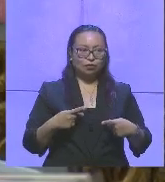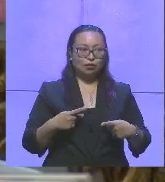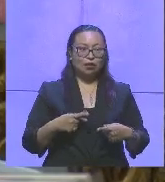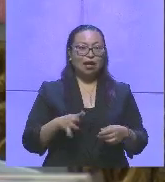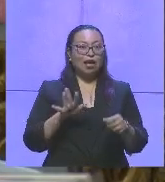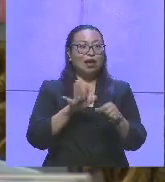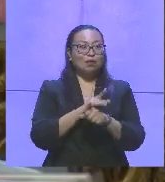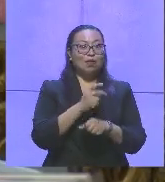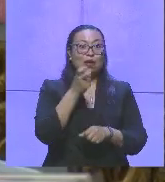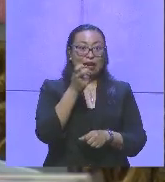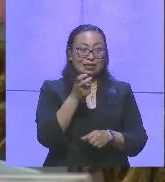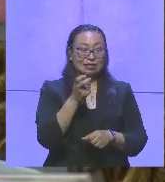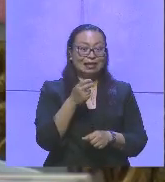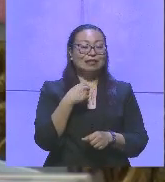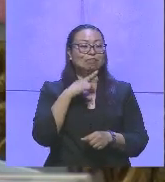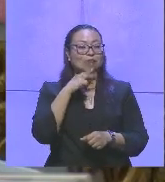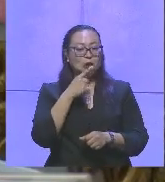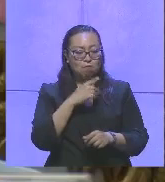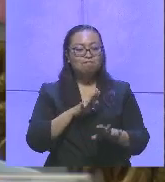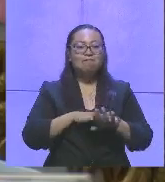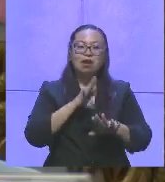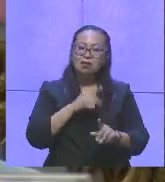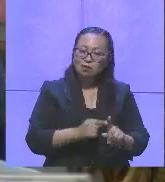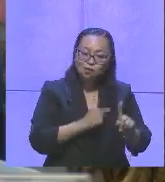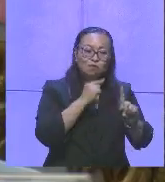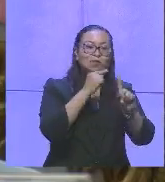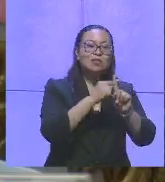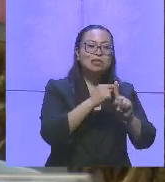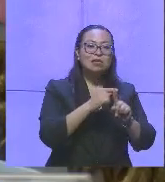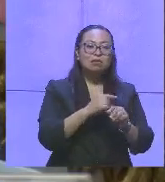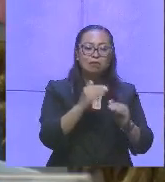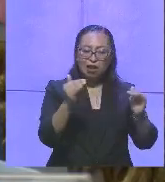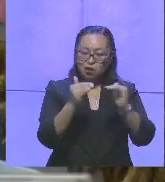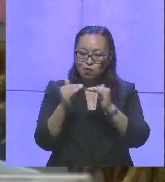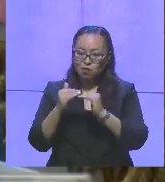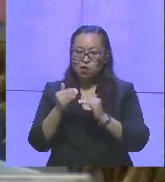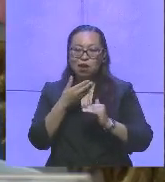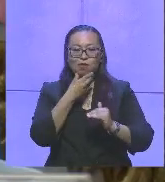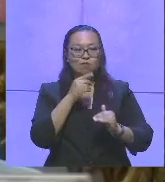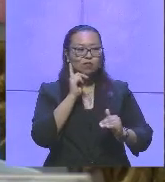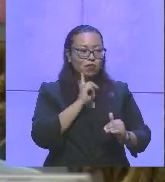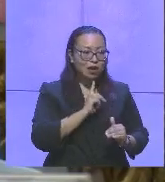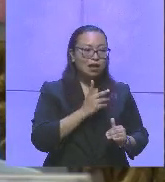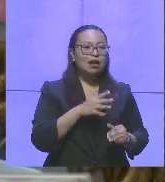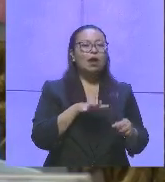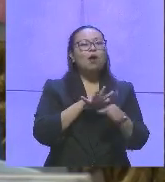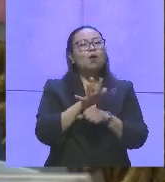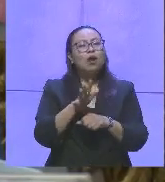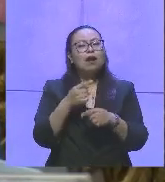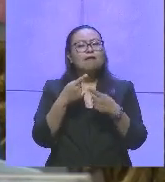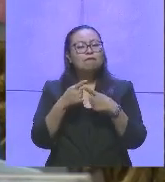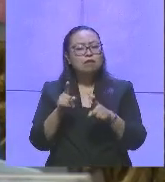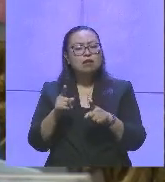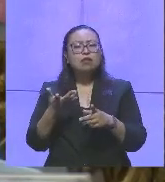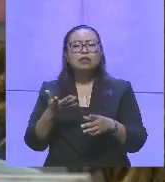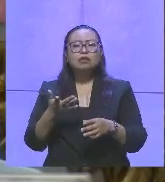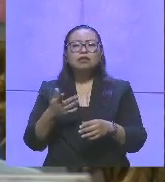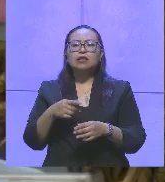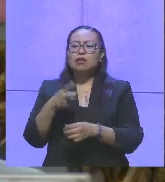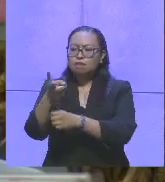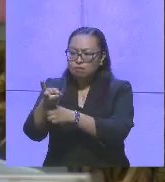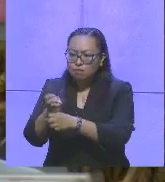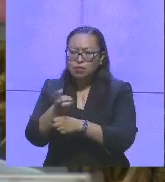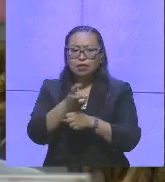de las acciones afirmativas, de la paridad de género, de las acciones a favor de integrantes de la